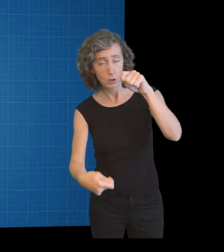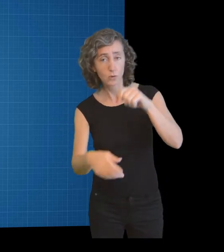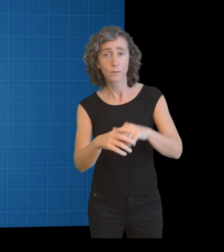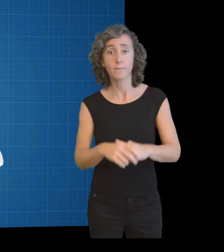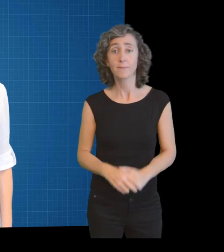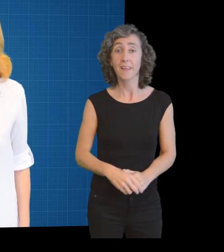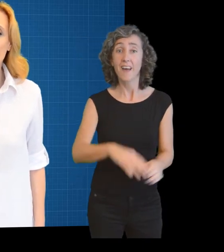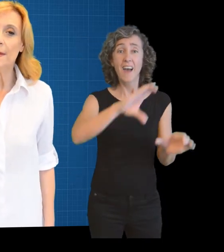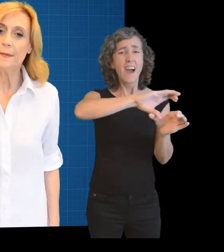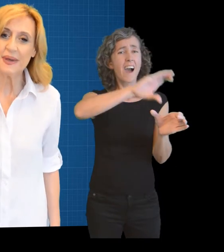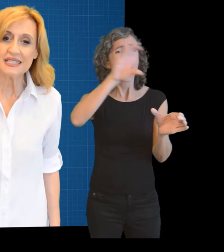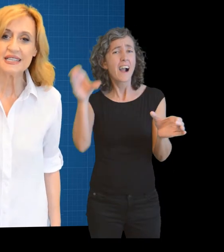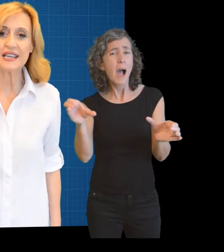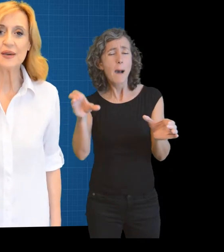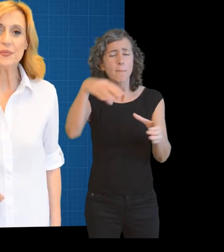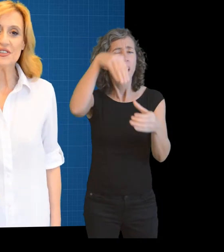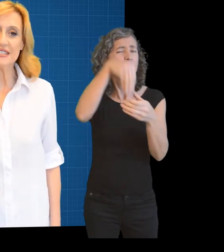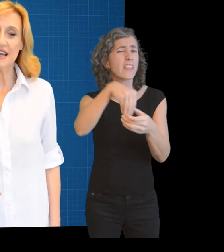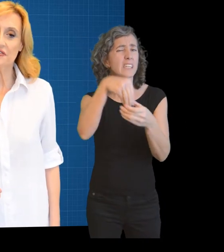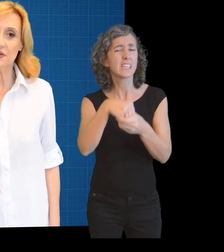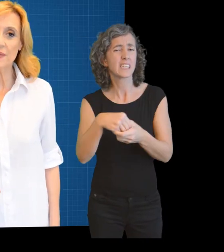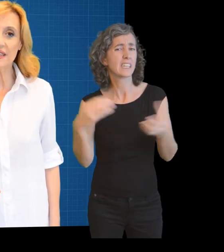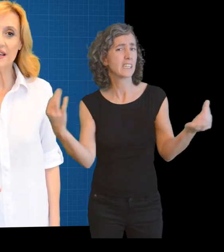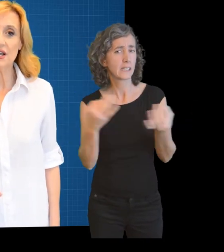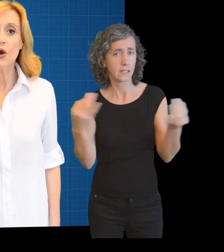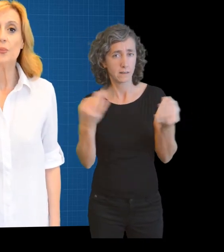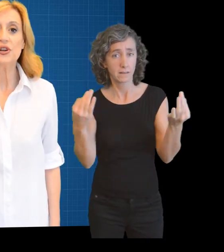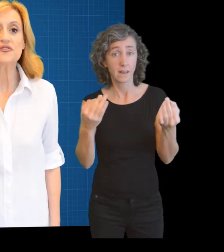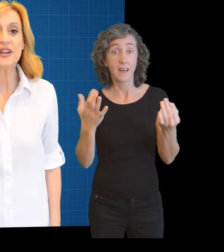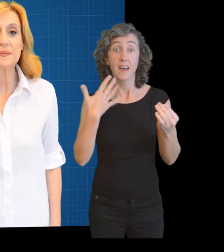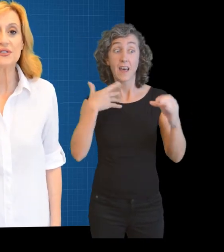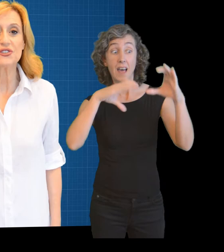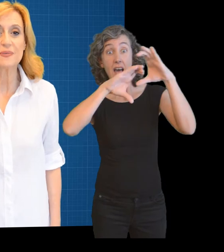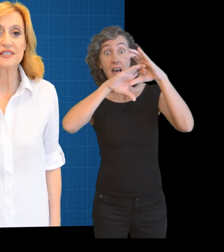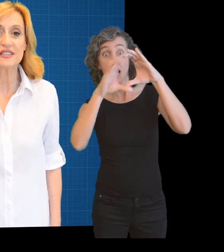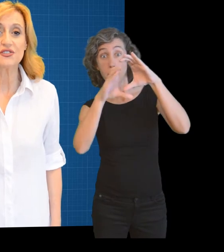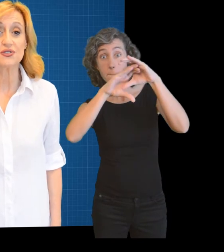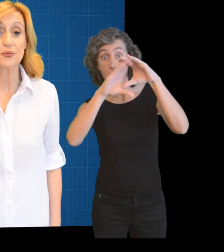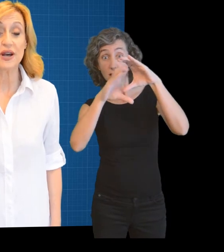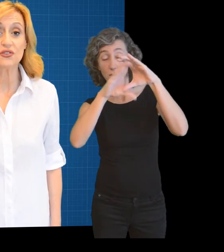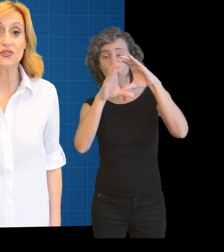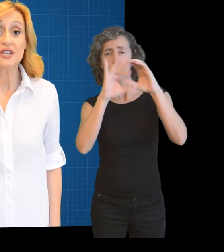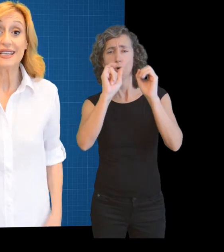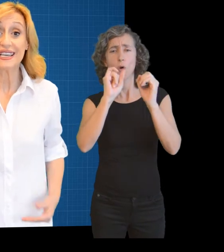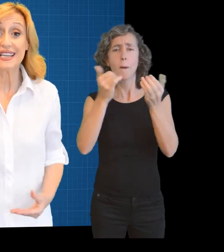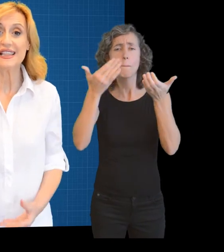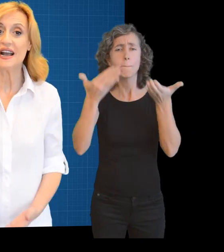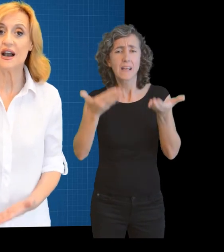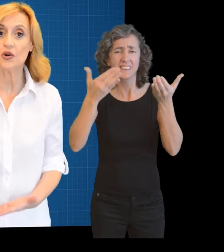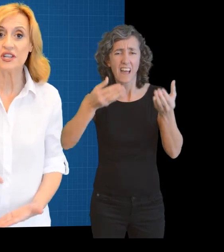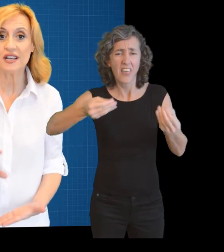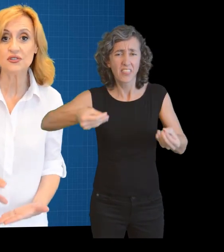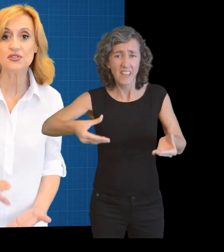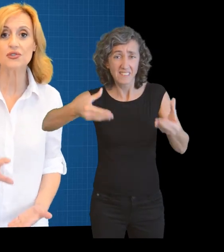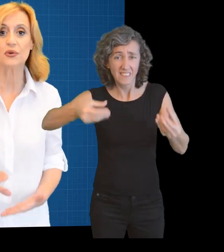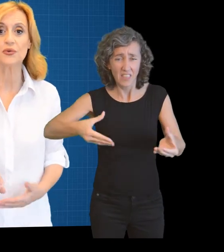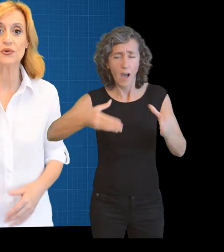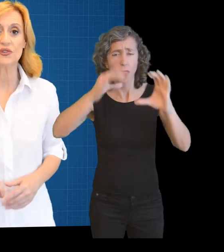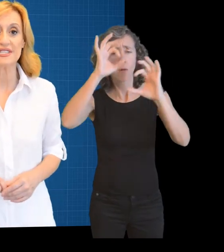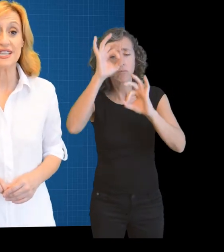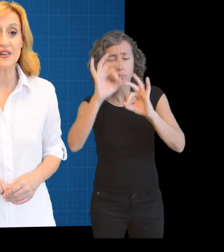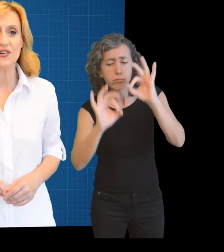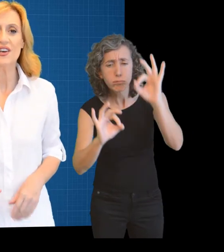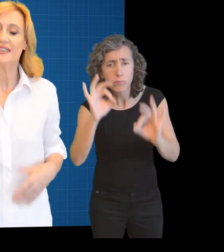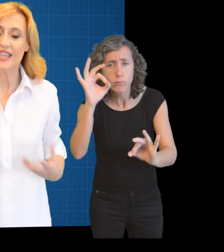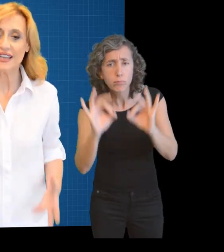o núcleo. Pénsase que pode estar formada polos fragmentos máis densos do manto que quedan aboiando sobre o